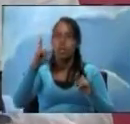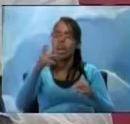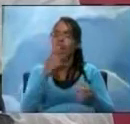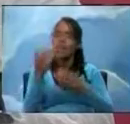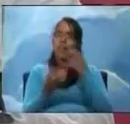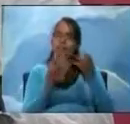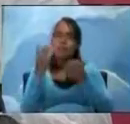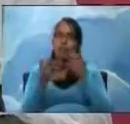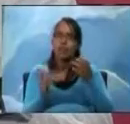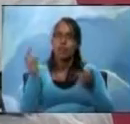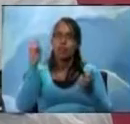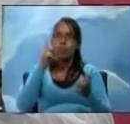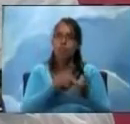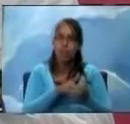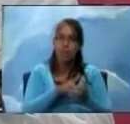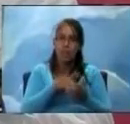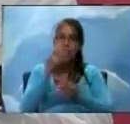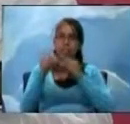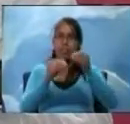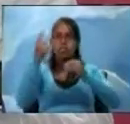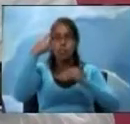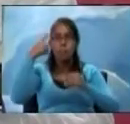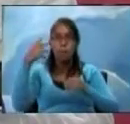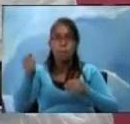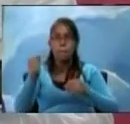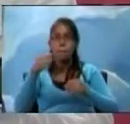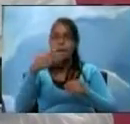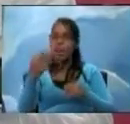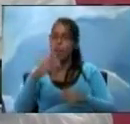el infierno fue creado